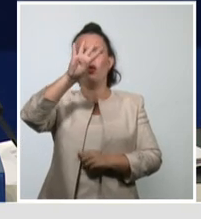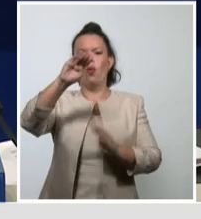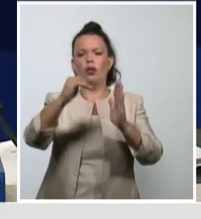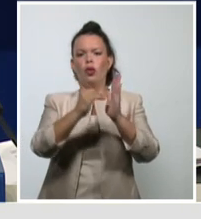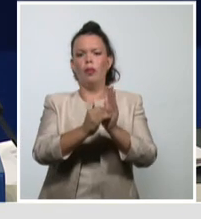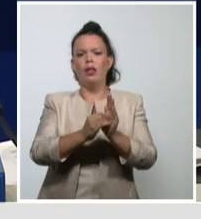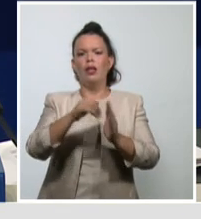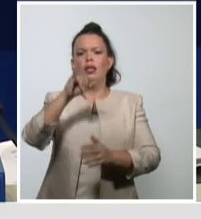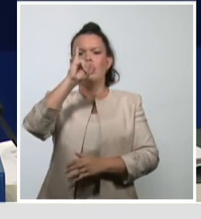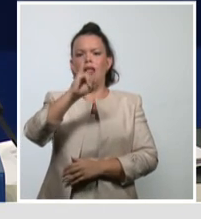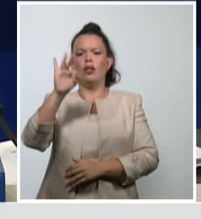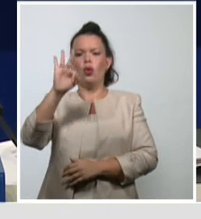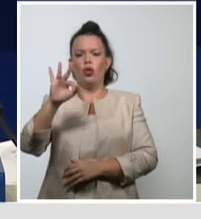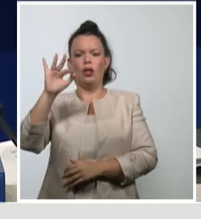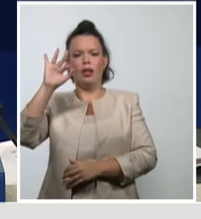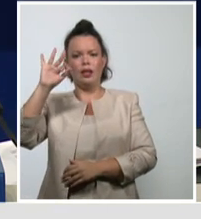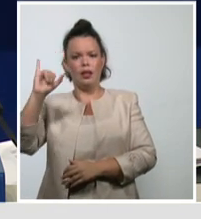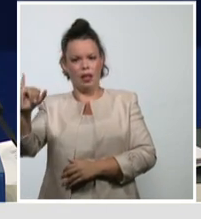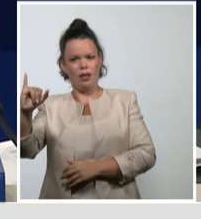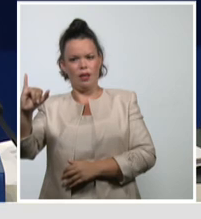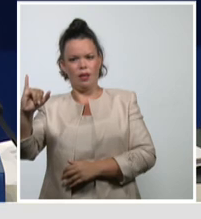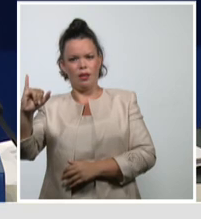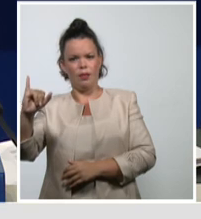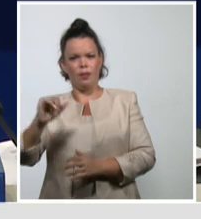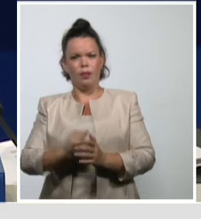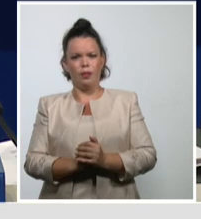134.686. El